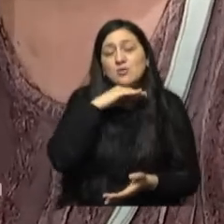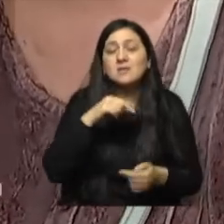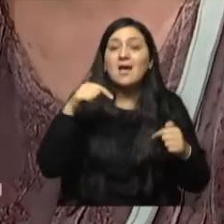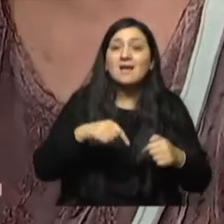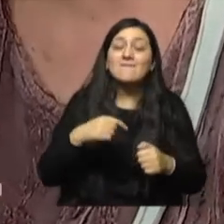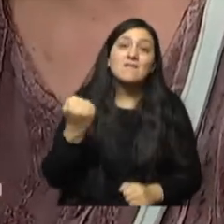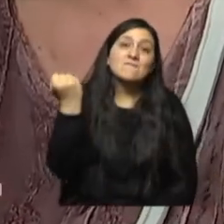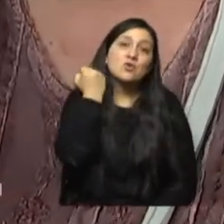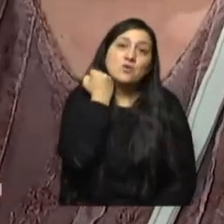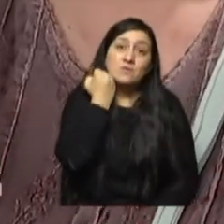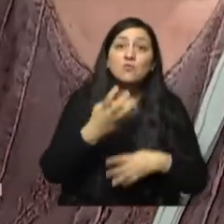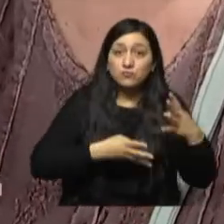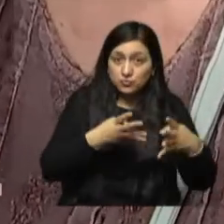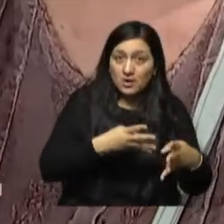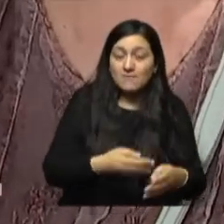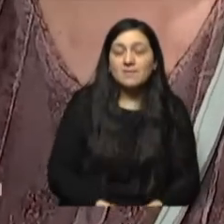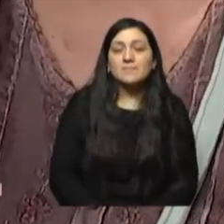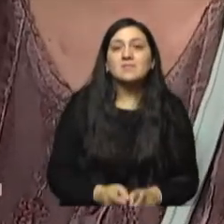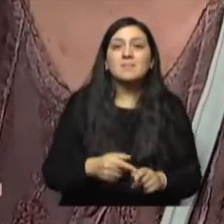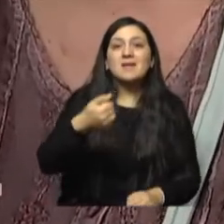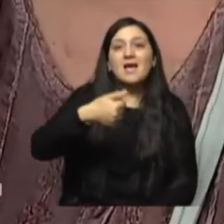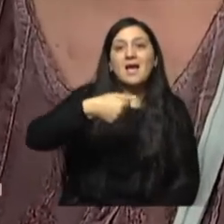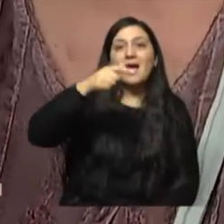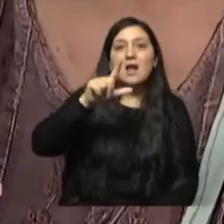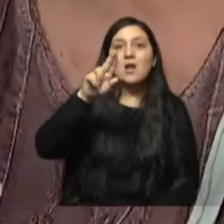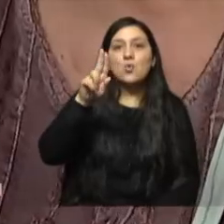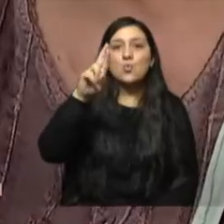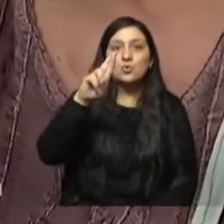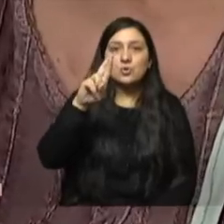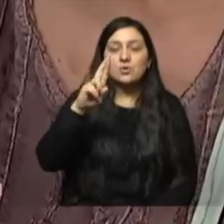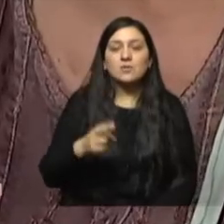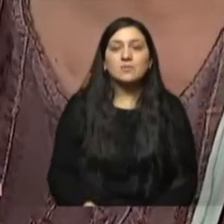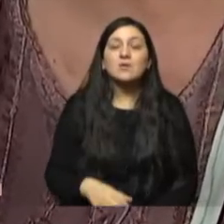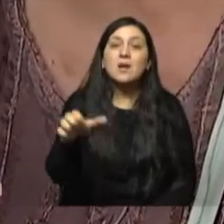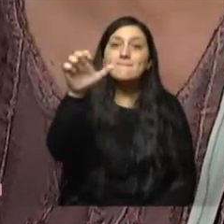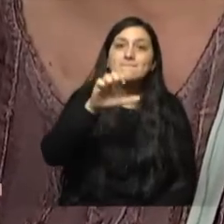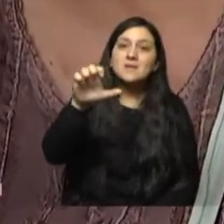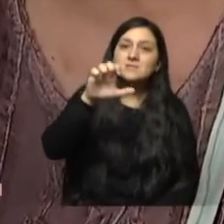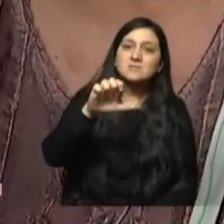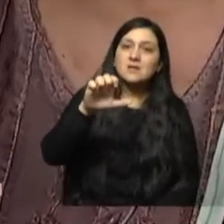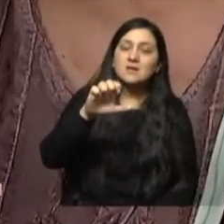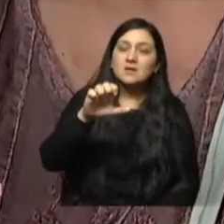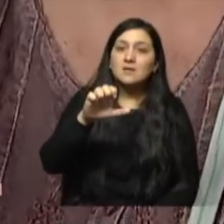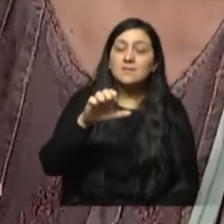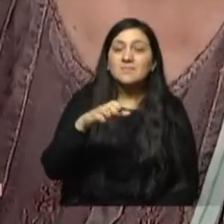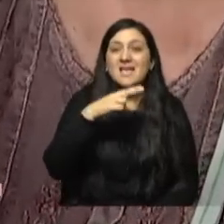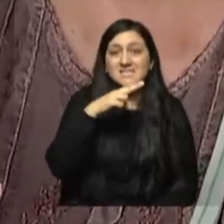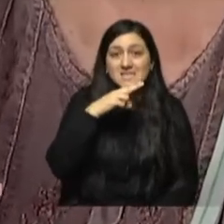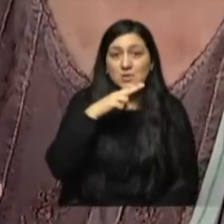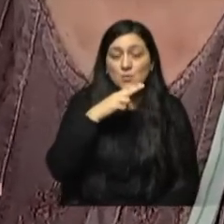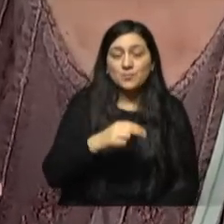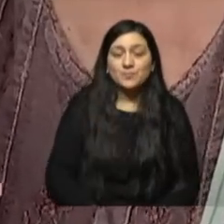el frigorífico funcionando, estaba Alur también, una empresa de acero,